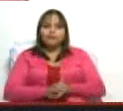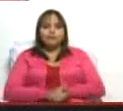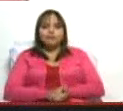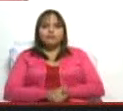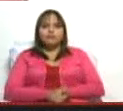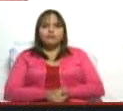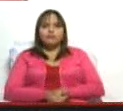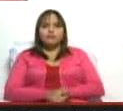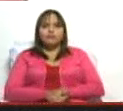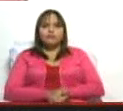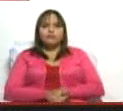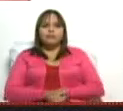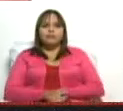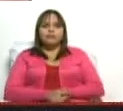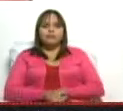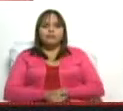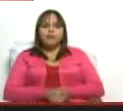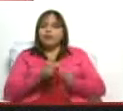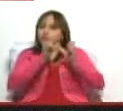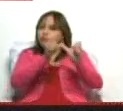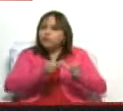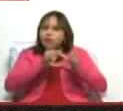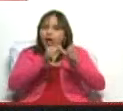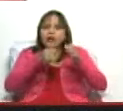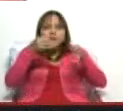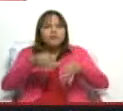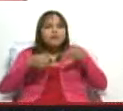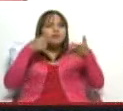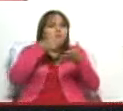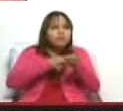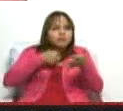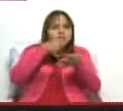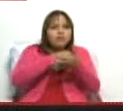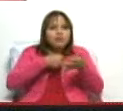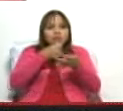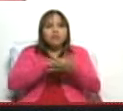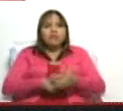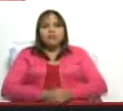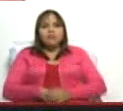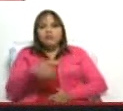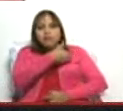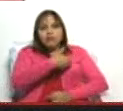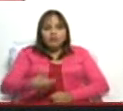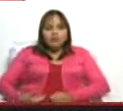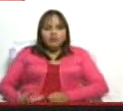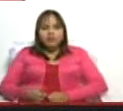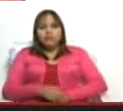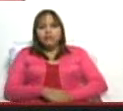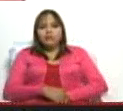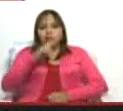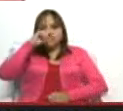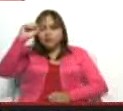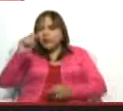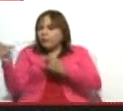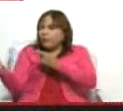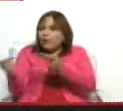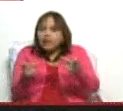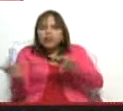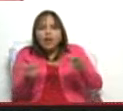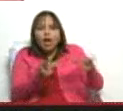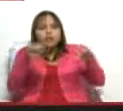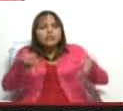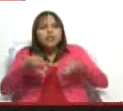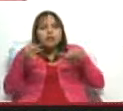Y más que consistente e insistente del presidente Nicolás Maduro convocando al